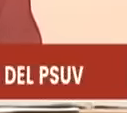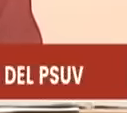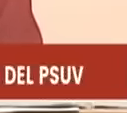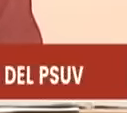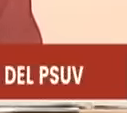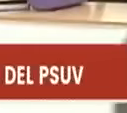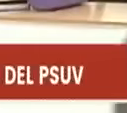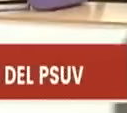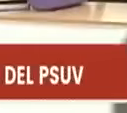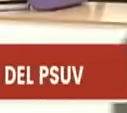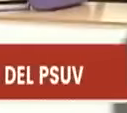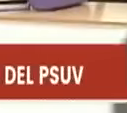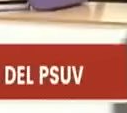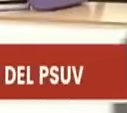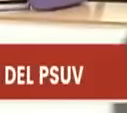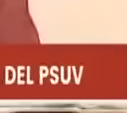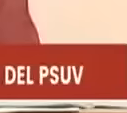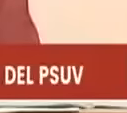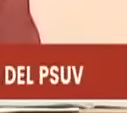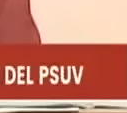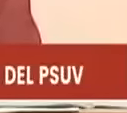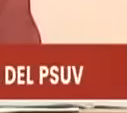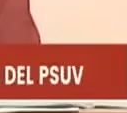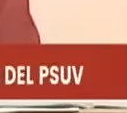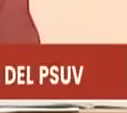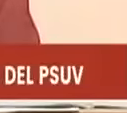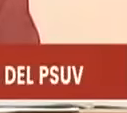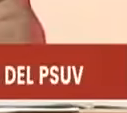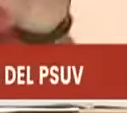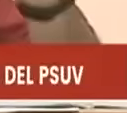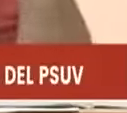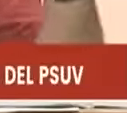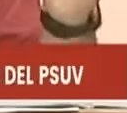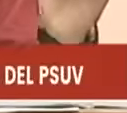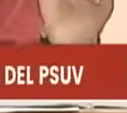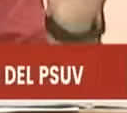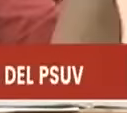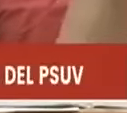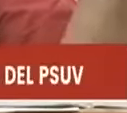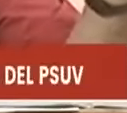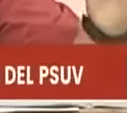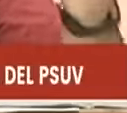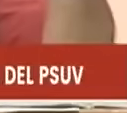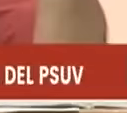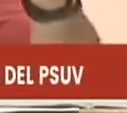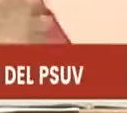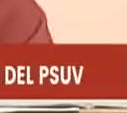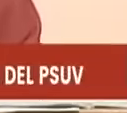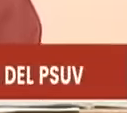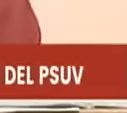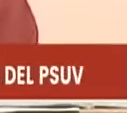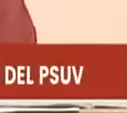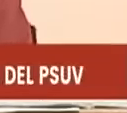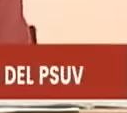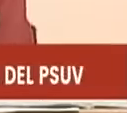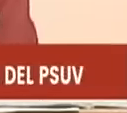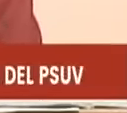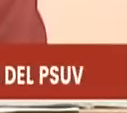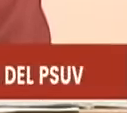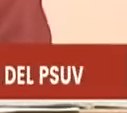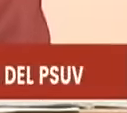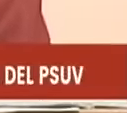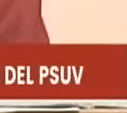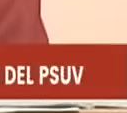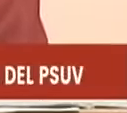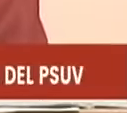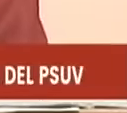trampas. Lo de ayer fue una demostración clara de lo que va a pasar aquí el 28 de julio. Una demostración